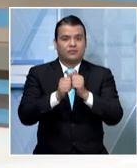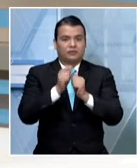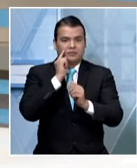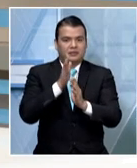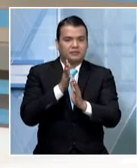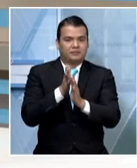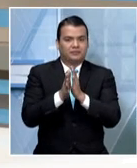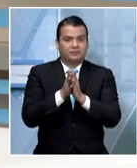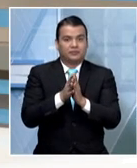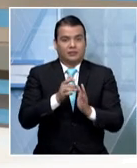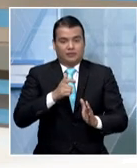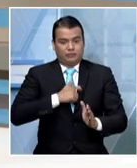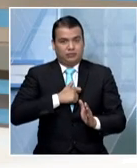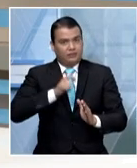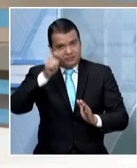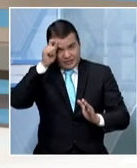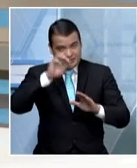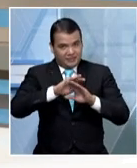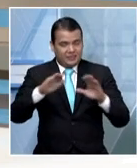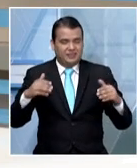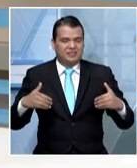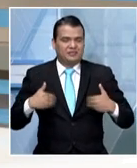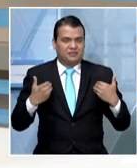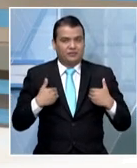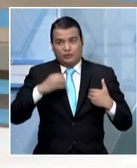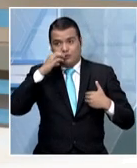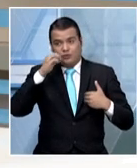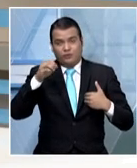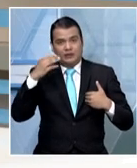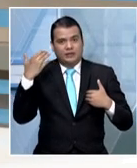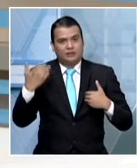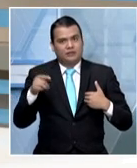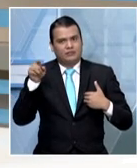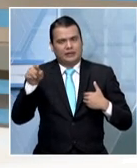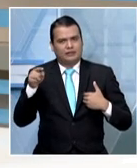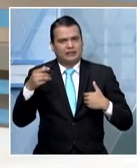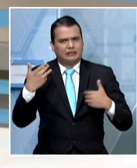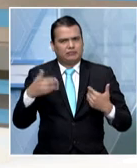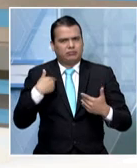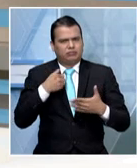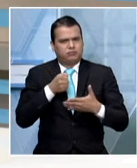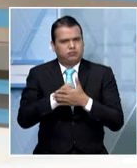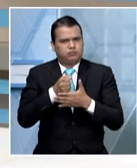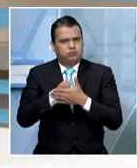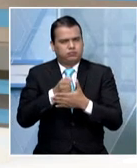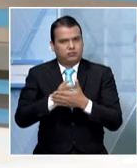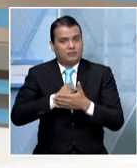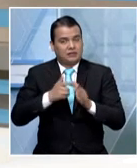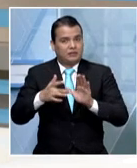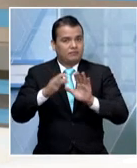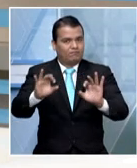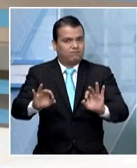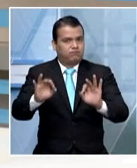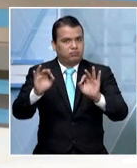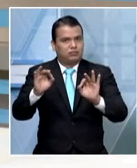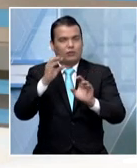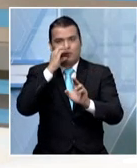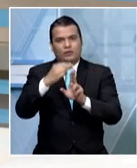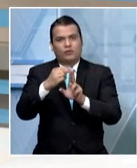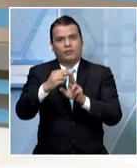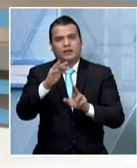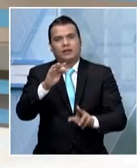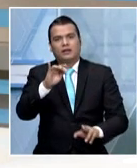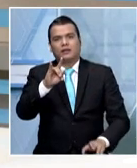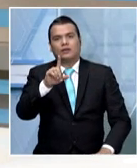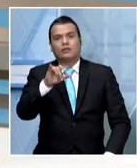Con esta alegría de la estrella del cuadro América de Cali, hay un hombre que con letras doradas ha escrito la historia de la América, don Tulio Gómez, que habló con nuestro